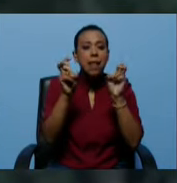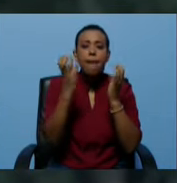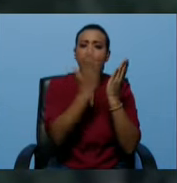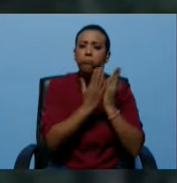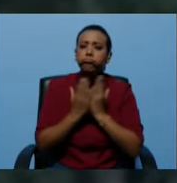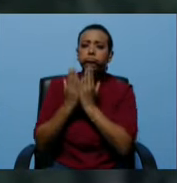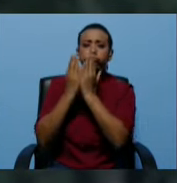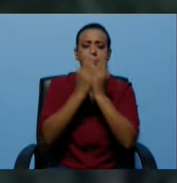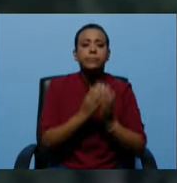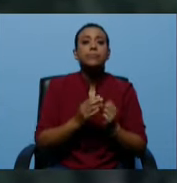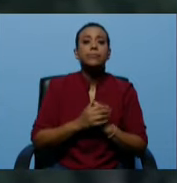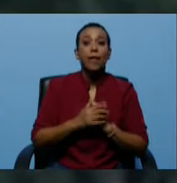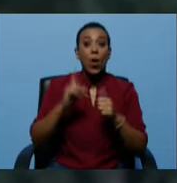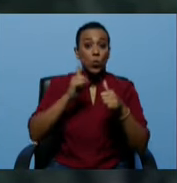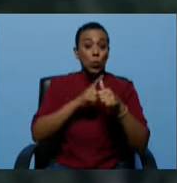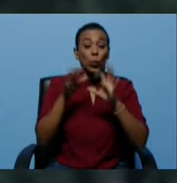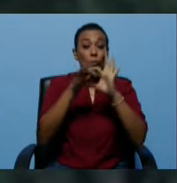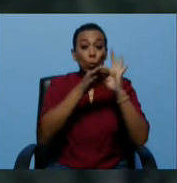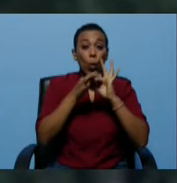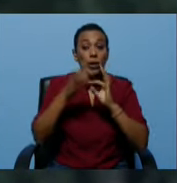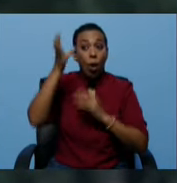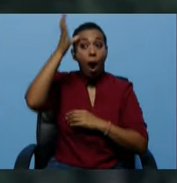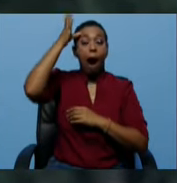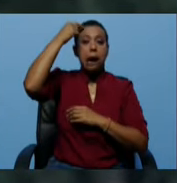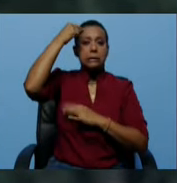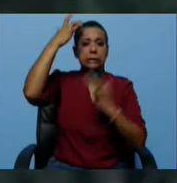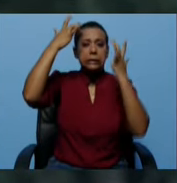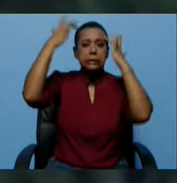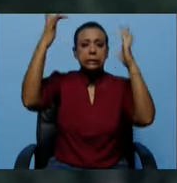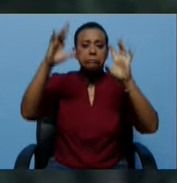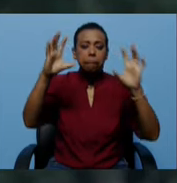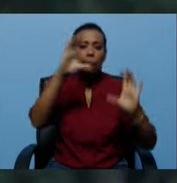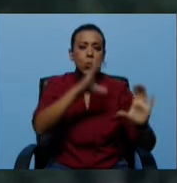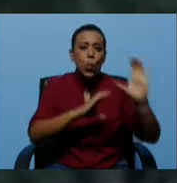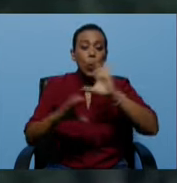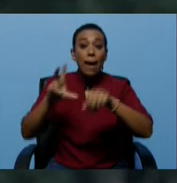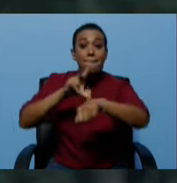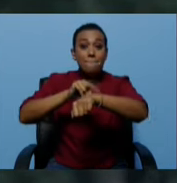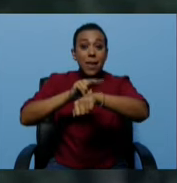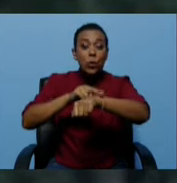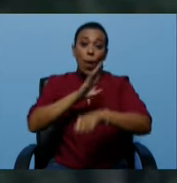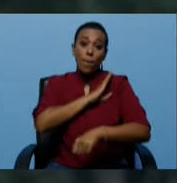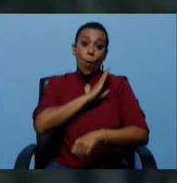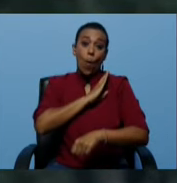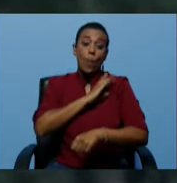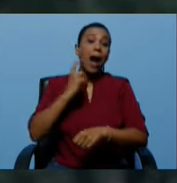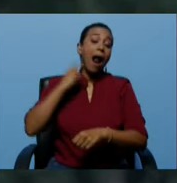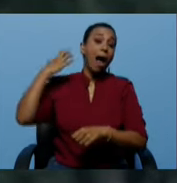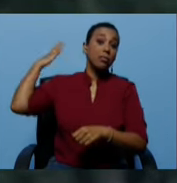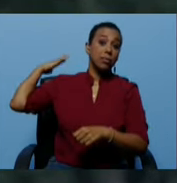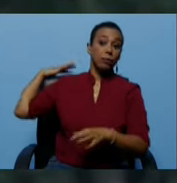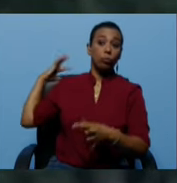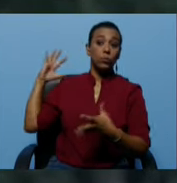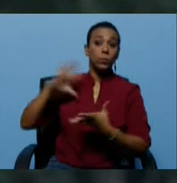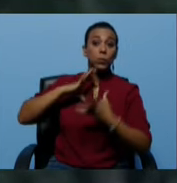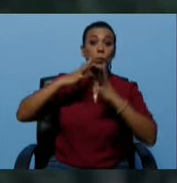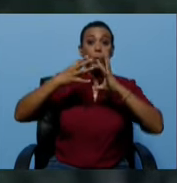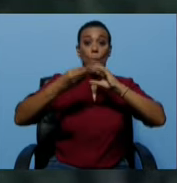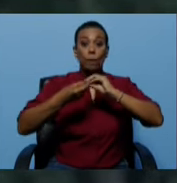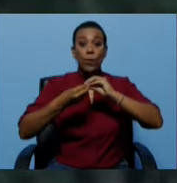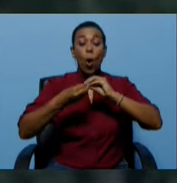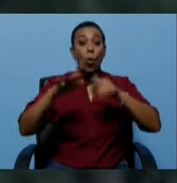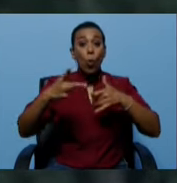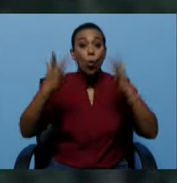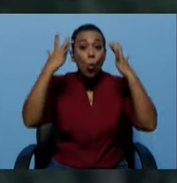para unir el conocimiento de la medicina tradicional y ancestral con